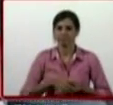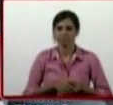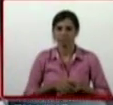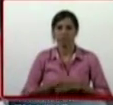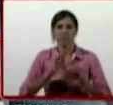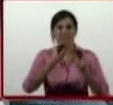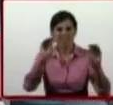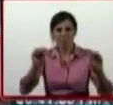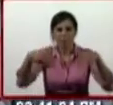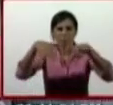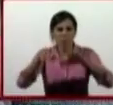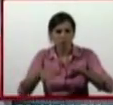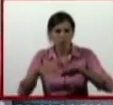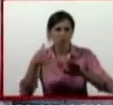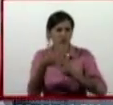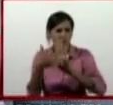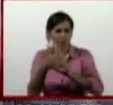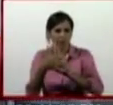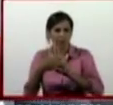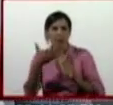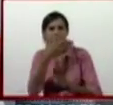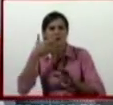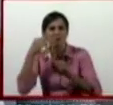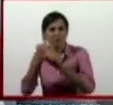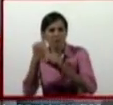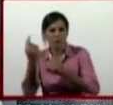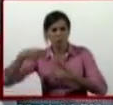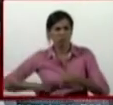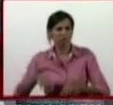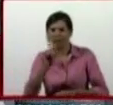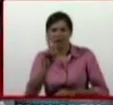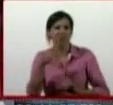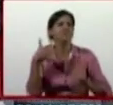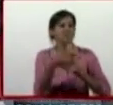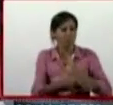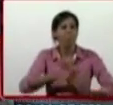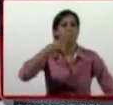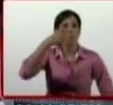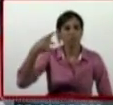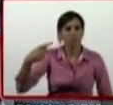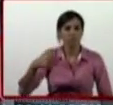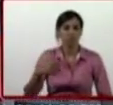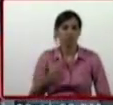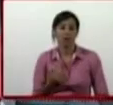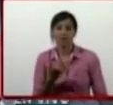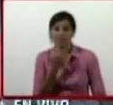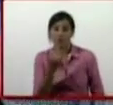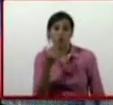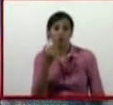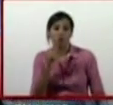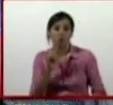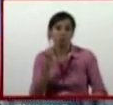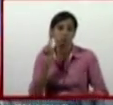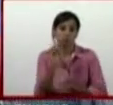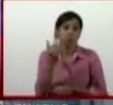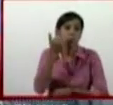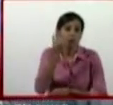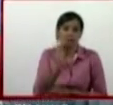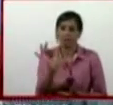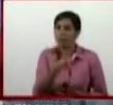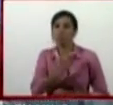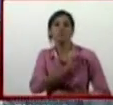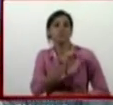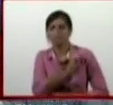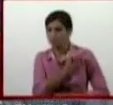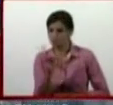paro politiquero. Politiquero, así lo digo. Ni ofendo ni temo con la verdad, como decía Artigas. No pretendo